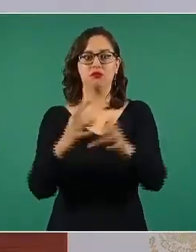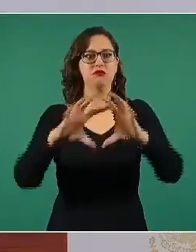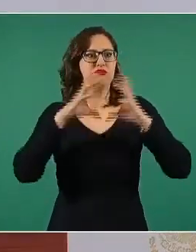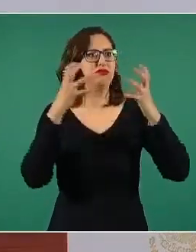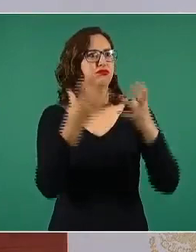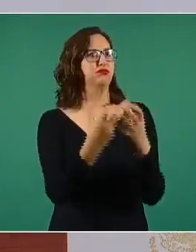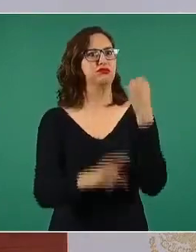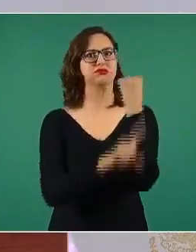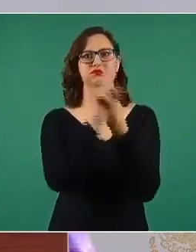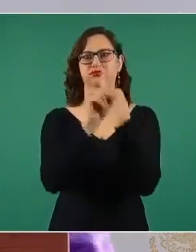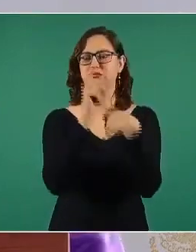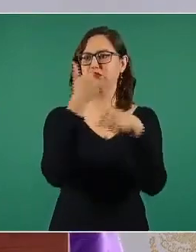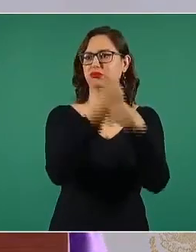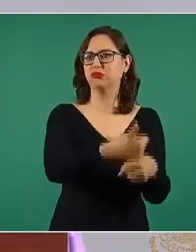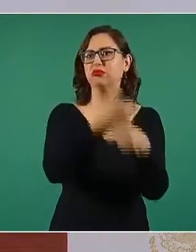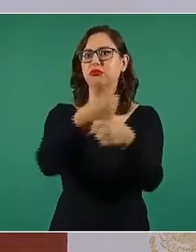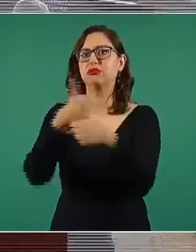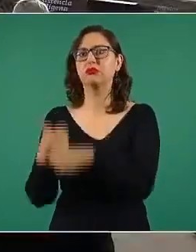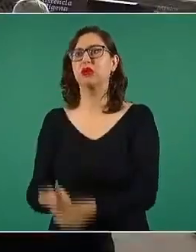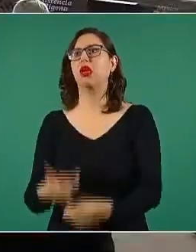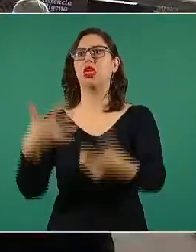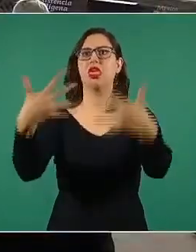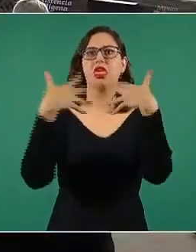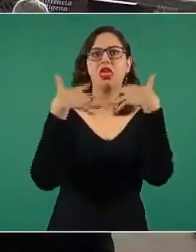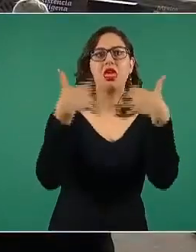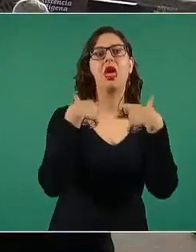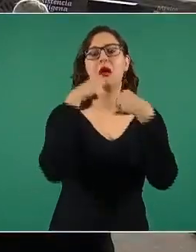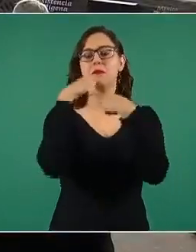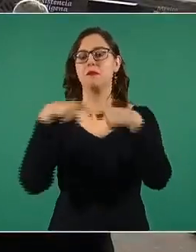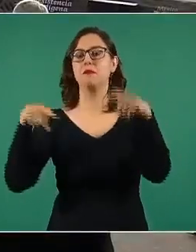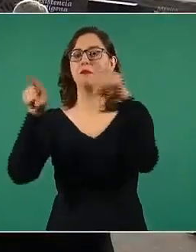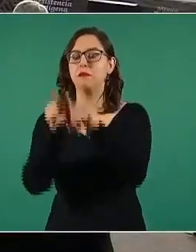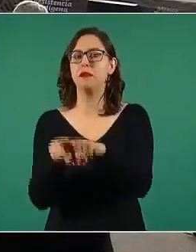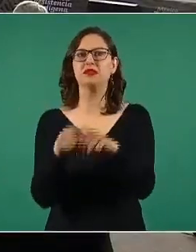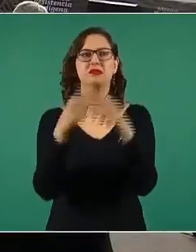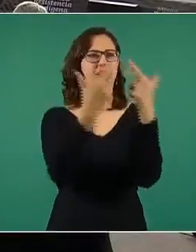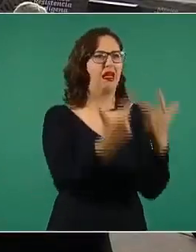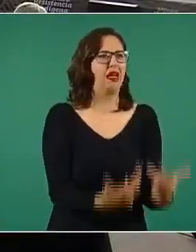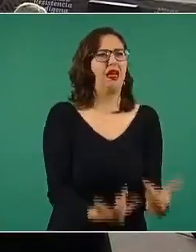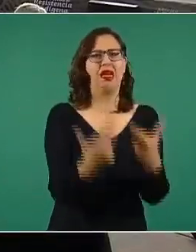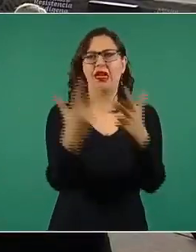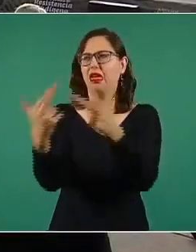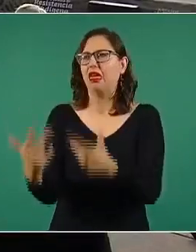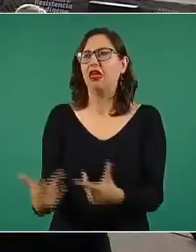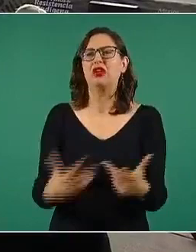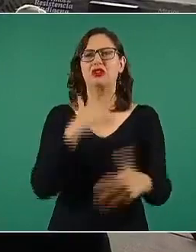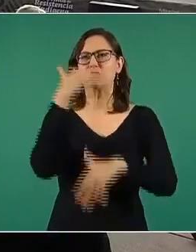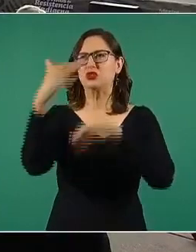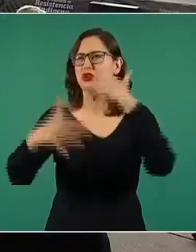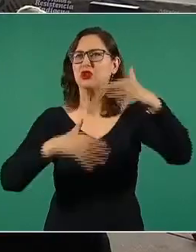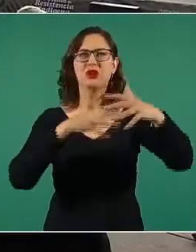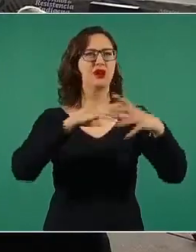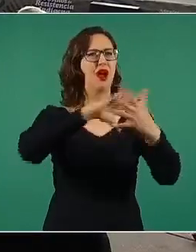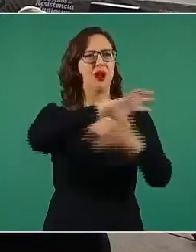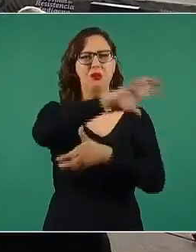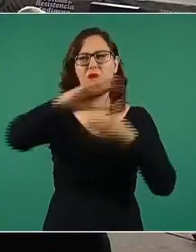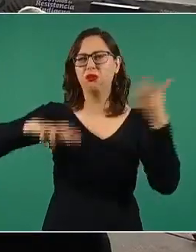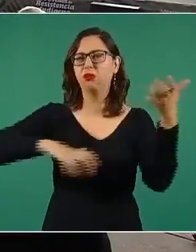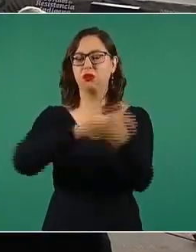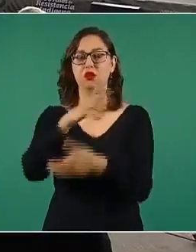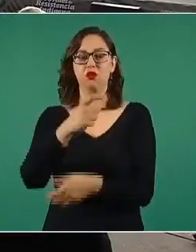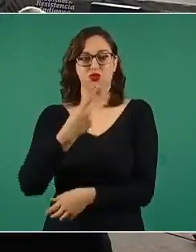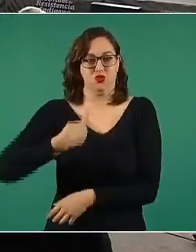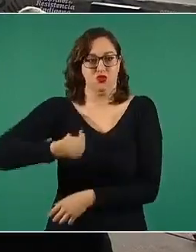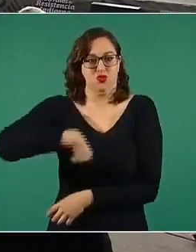están causando el sobreconsumo y la destrucción de nuestra madre tierra. Entendemos la conexión de todos